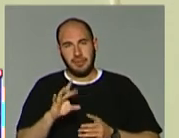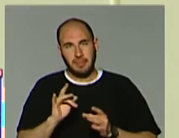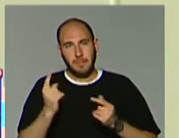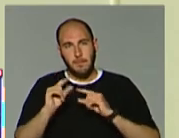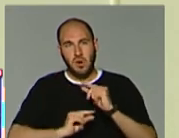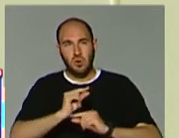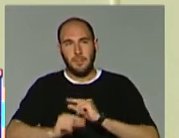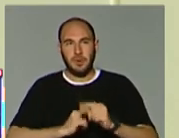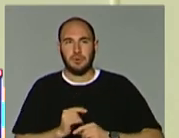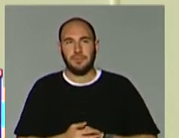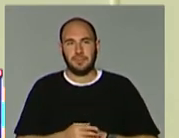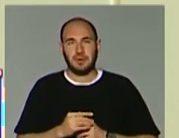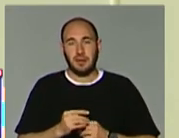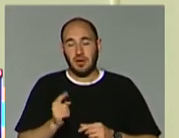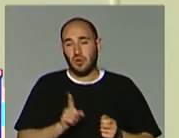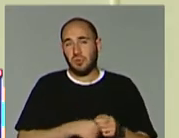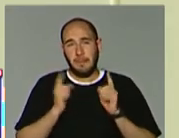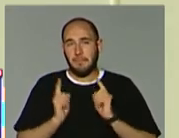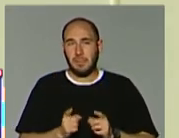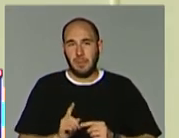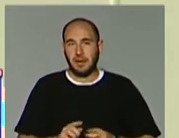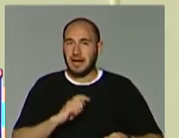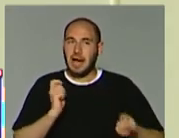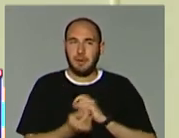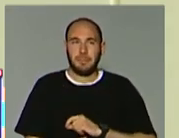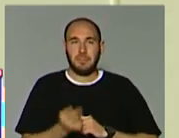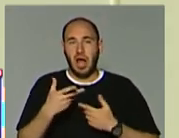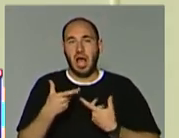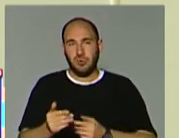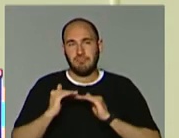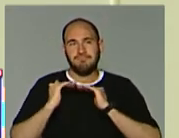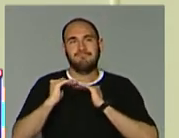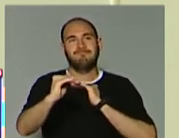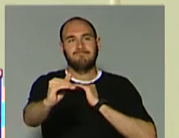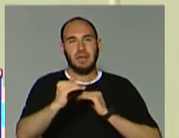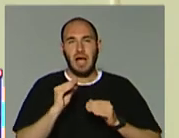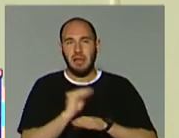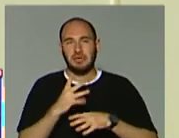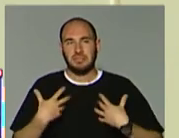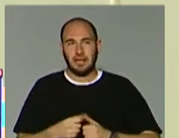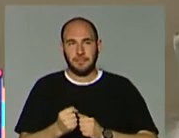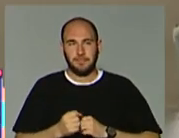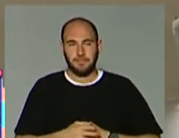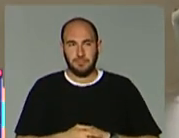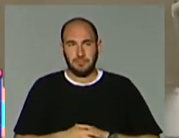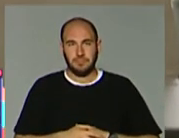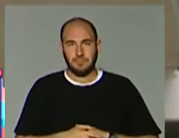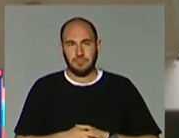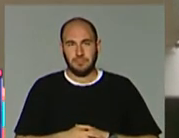¿sí? Cómo empezar con los primeros hábitos, hacer los primeros cambios que ayuden a sostener en el tiempo una alimentación saludable.